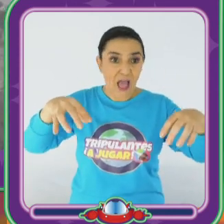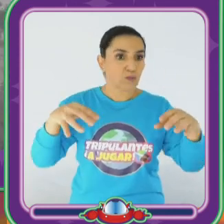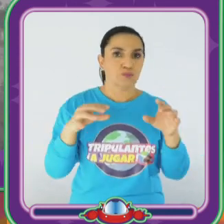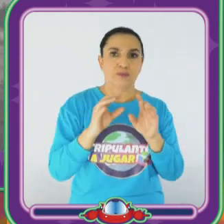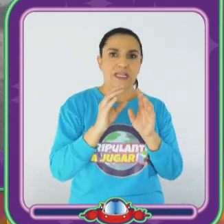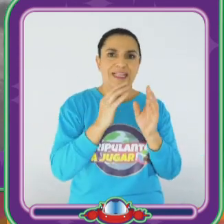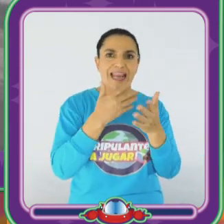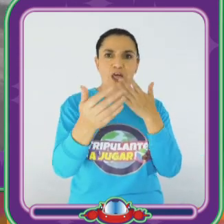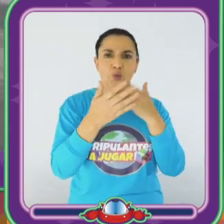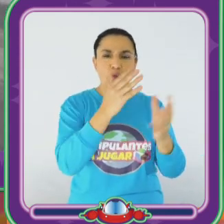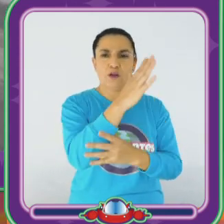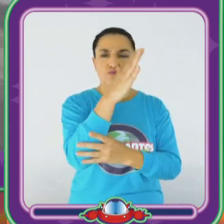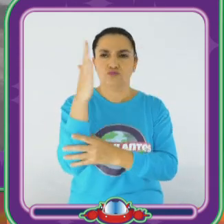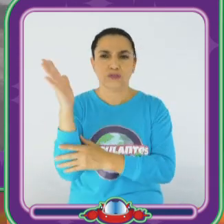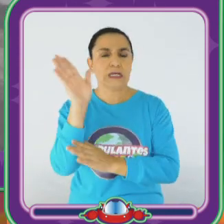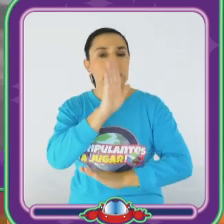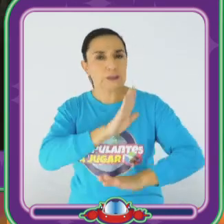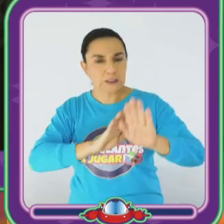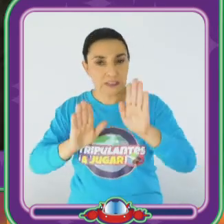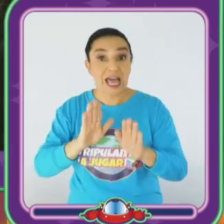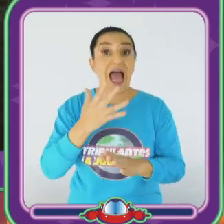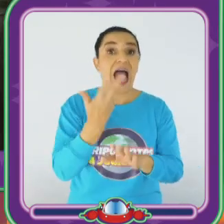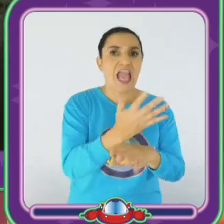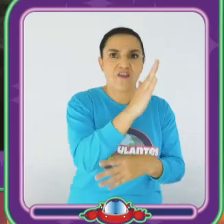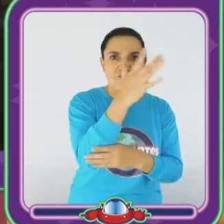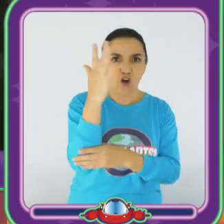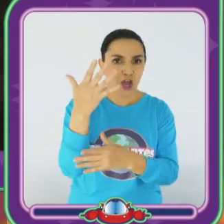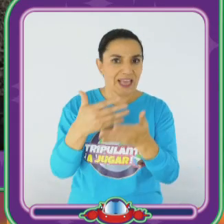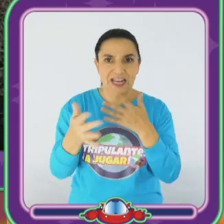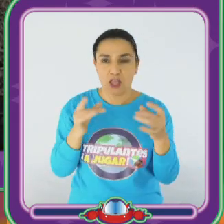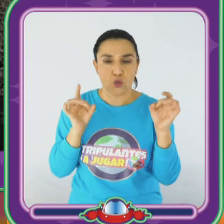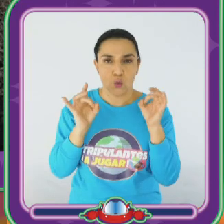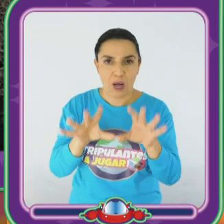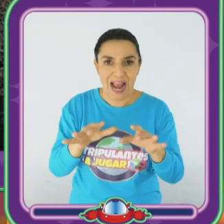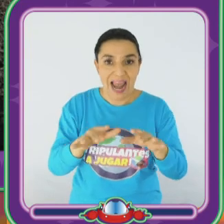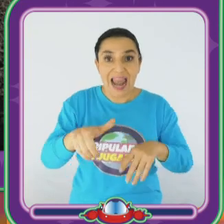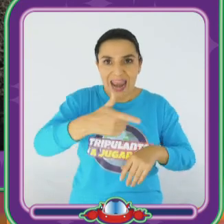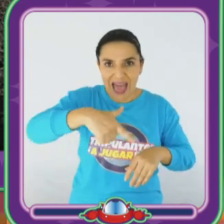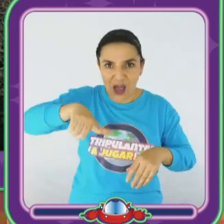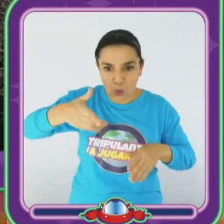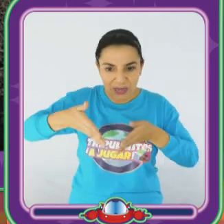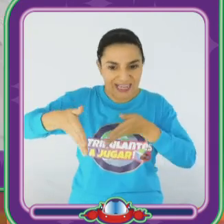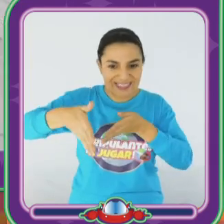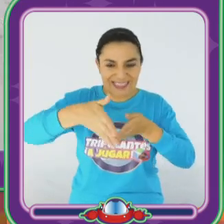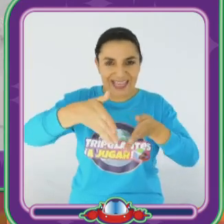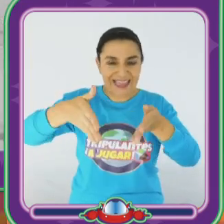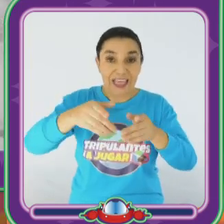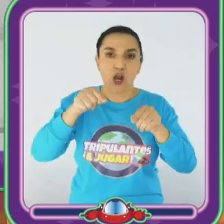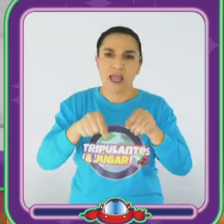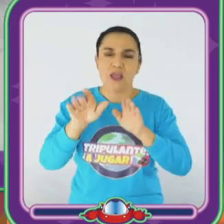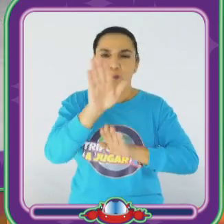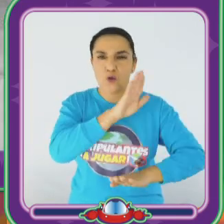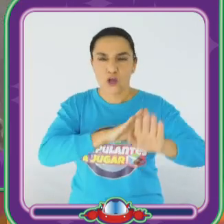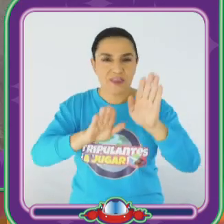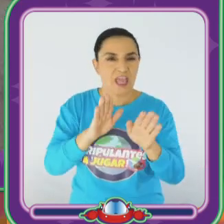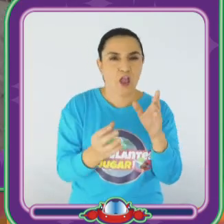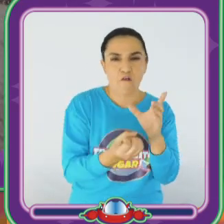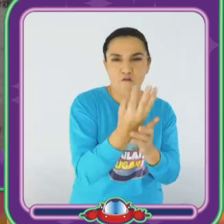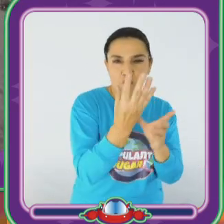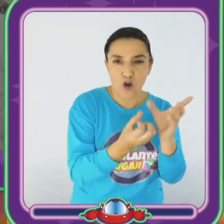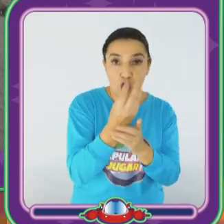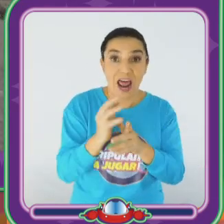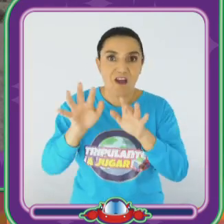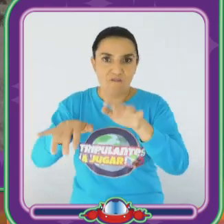reserva natural en el que podemos encontrar bosque nativo, lagunas y senderos. En ella se protege la flora